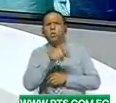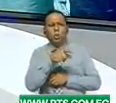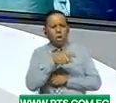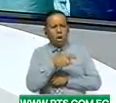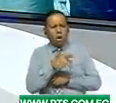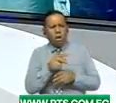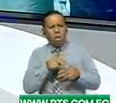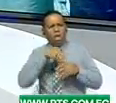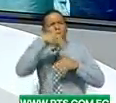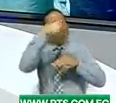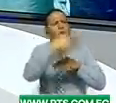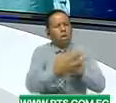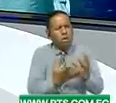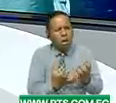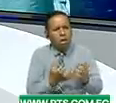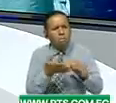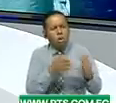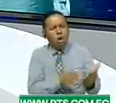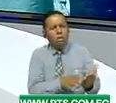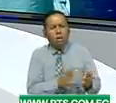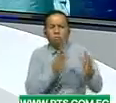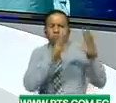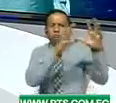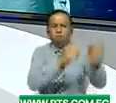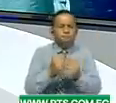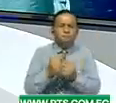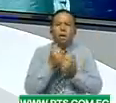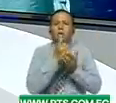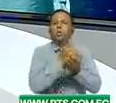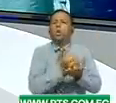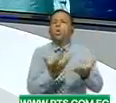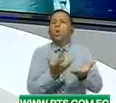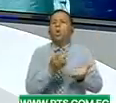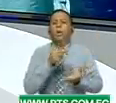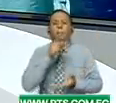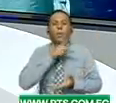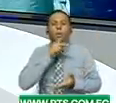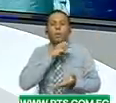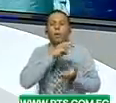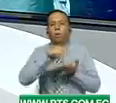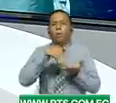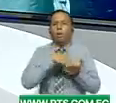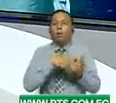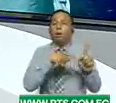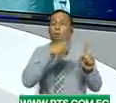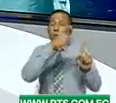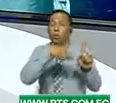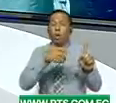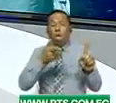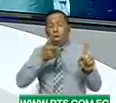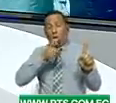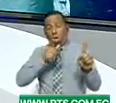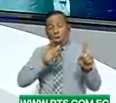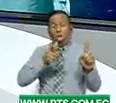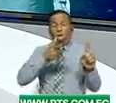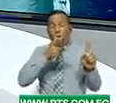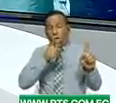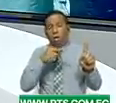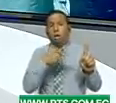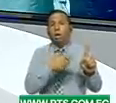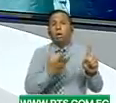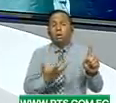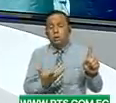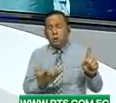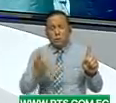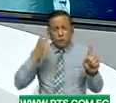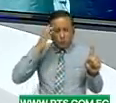desde un puente peatonal en Puerto Viejo, provincia de Manabí. El hombre se encontraba en estado etílico y presentaba